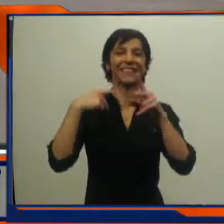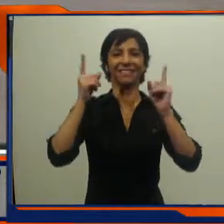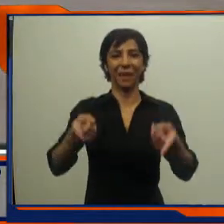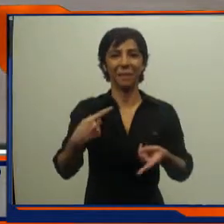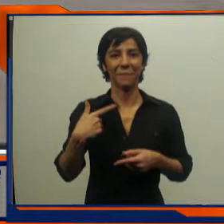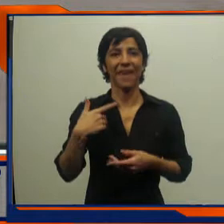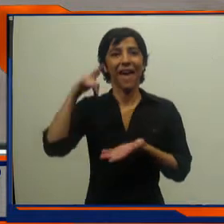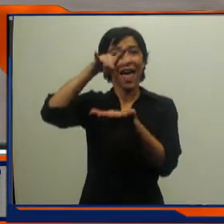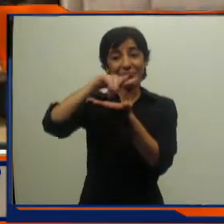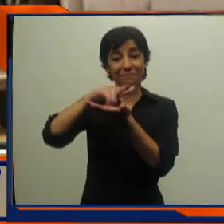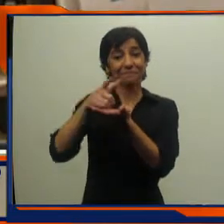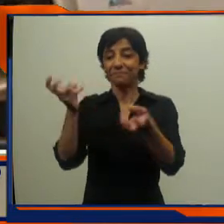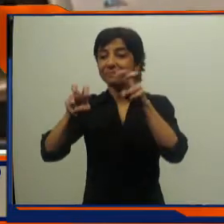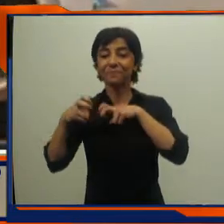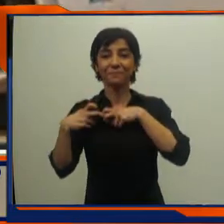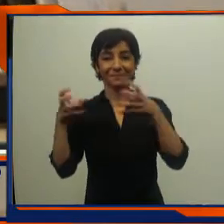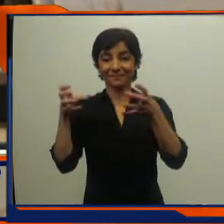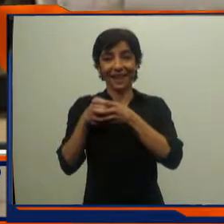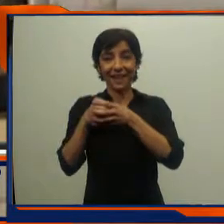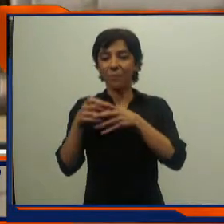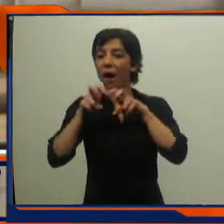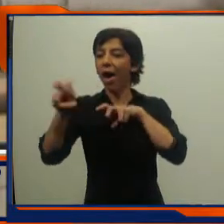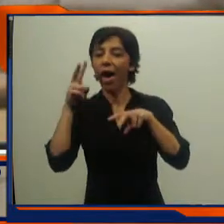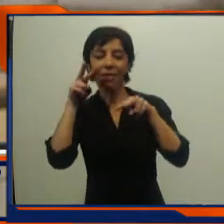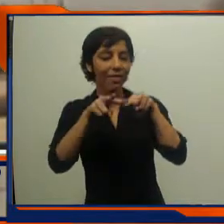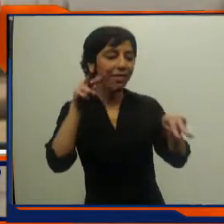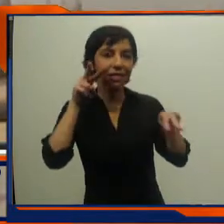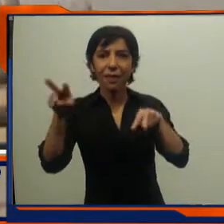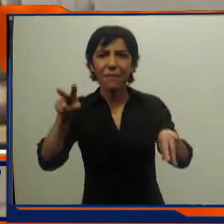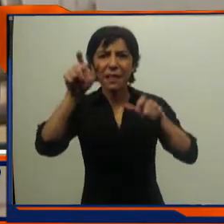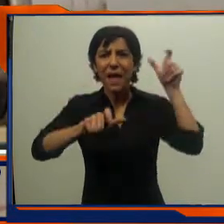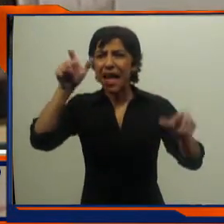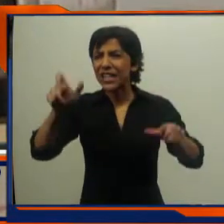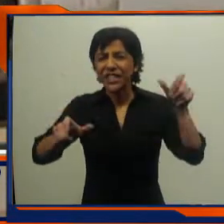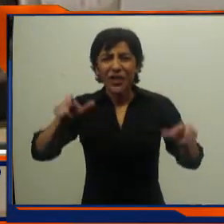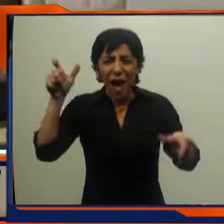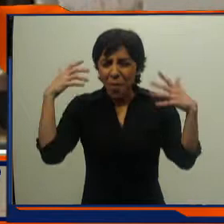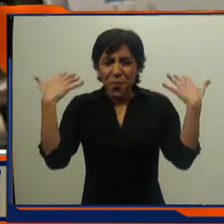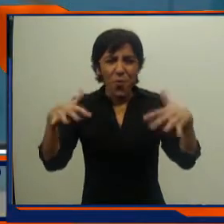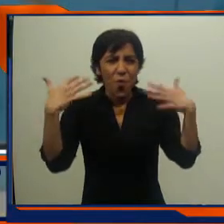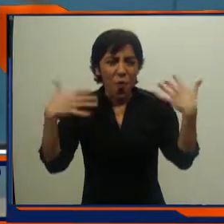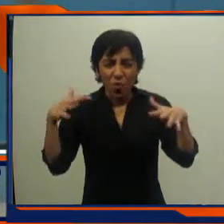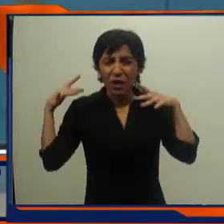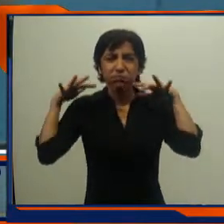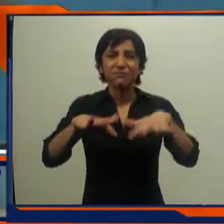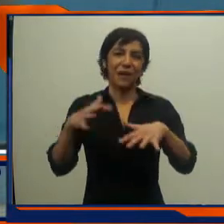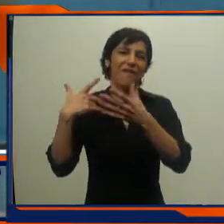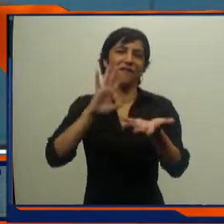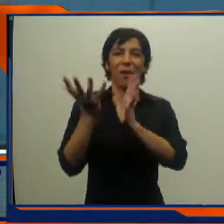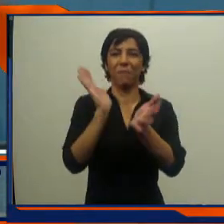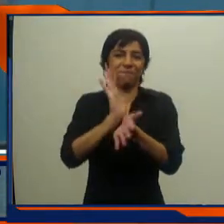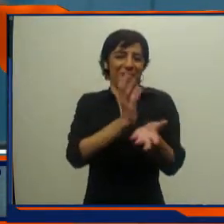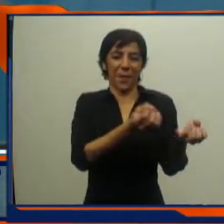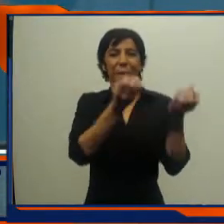jugadores disfruten de la cantidad de los cientos y cientos de personas que se acercaron allí a darle la bienvenida.